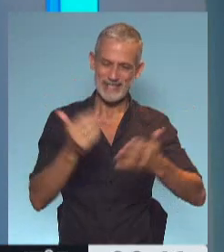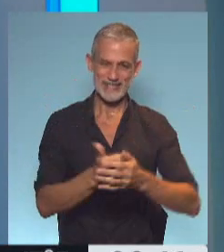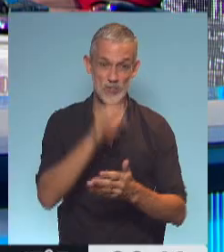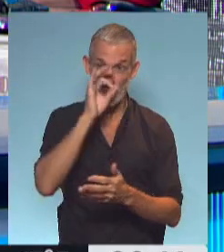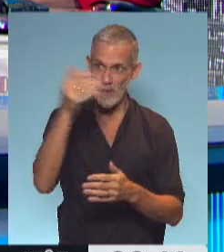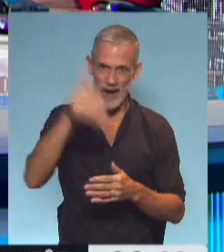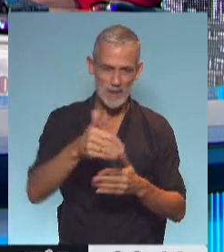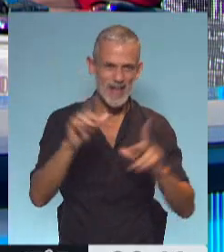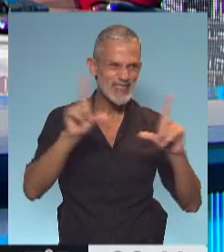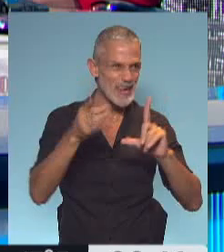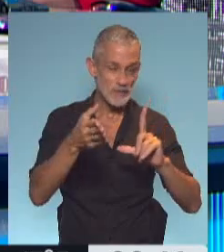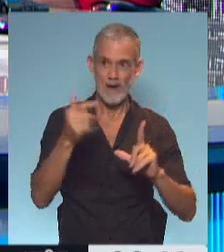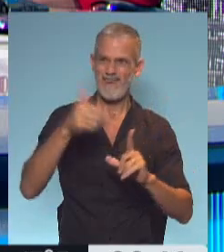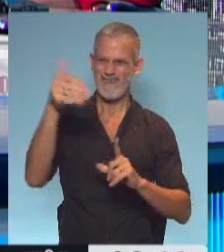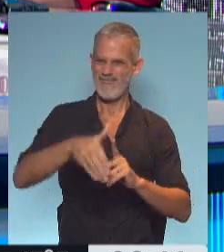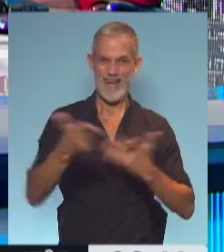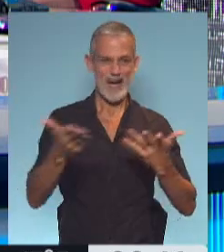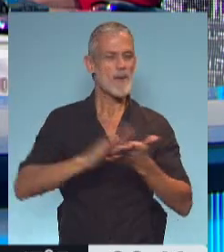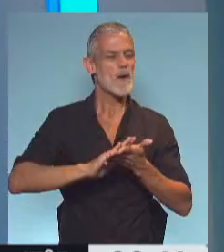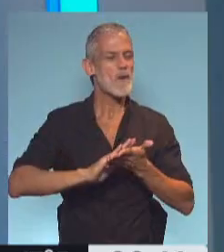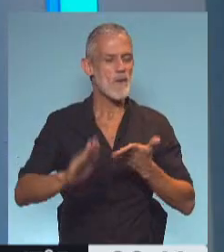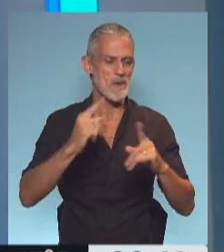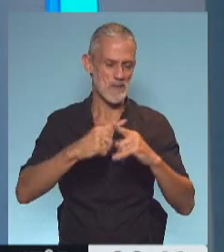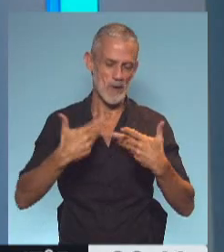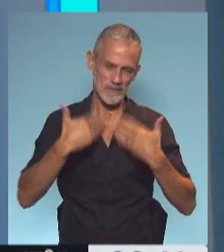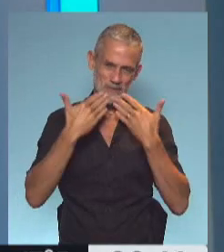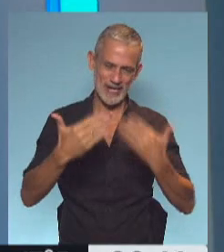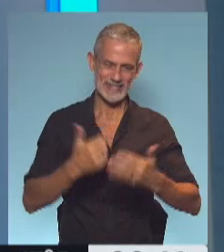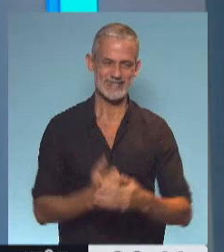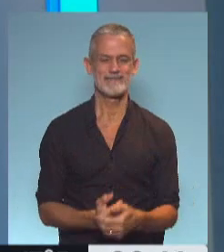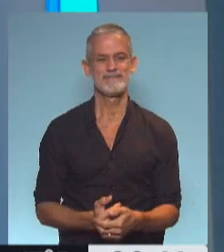un canal de televisión y viniste acá para estrenar nuestra casa nueva. Gracias. Felicito. Muchísimas gracias. Bien,